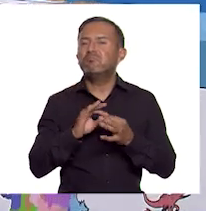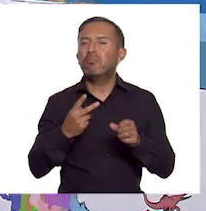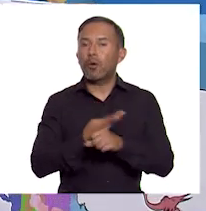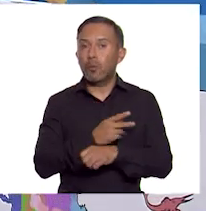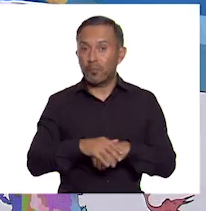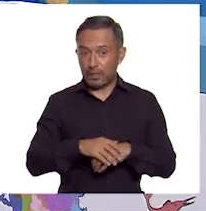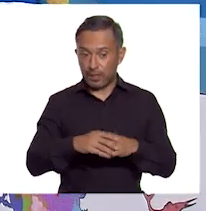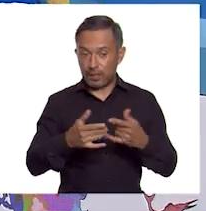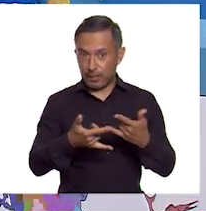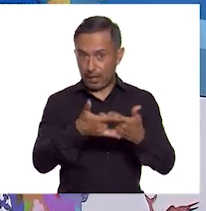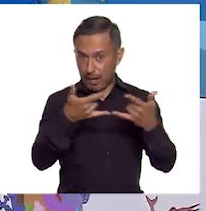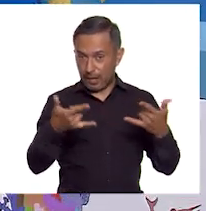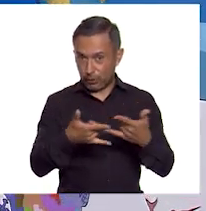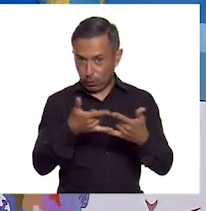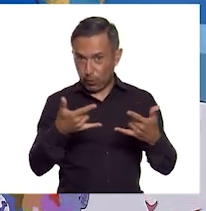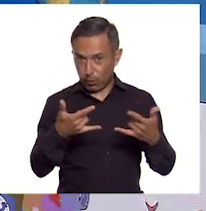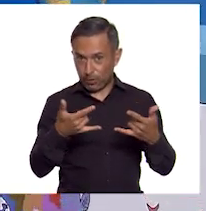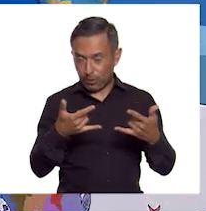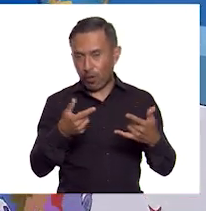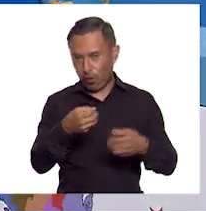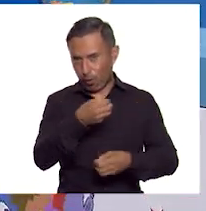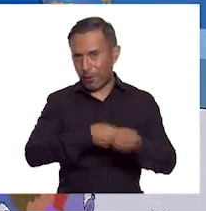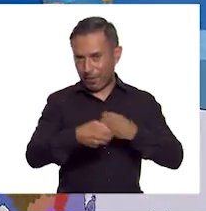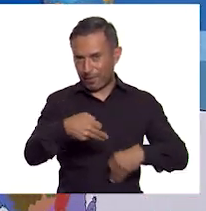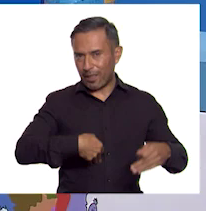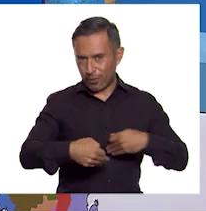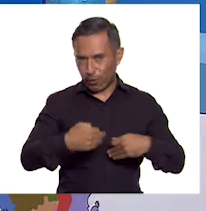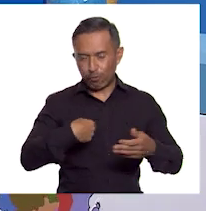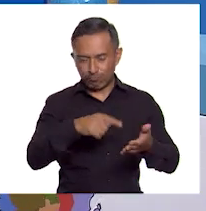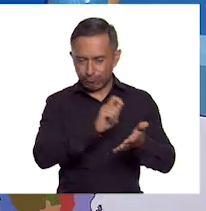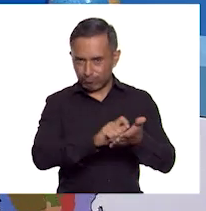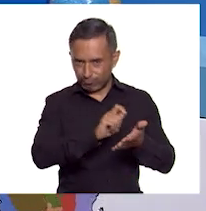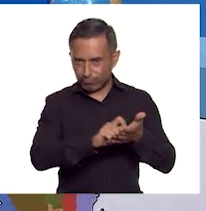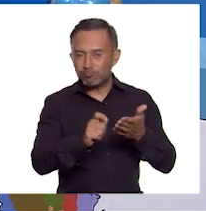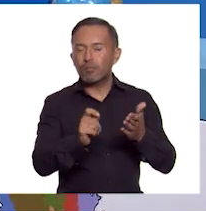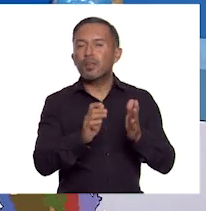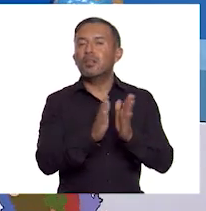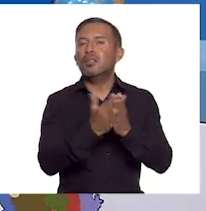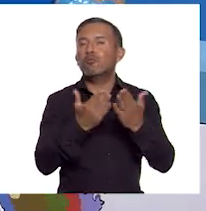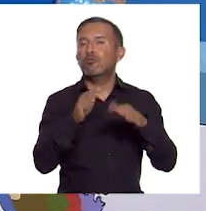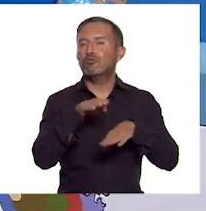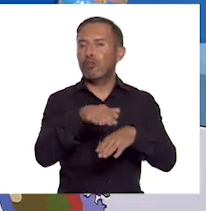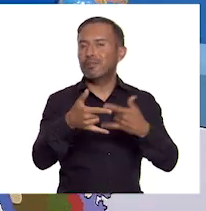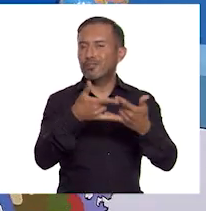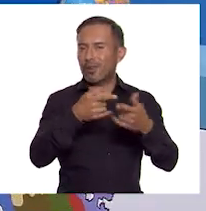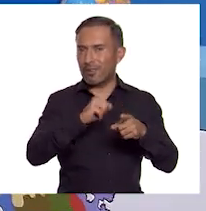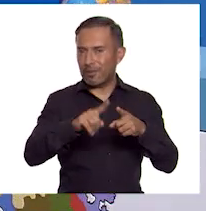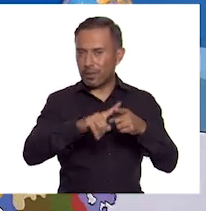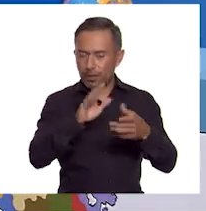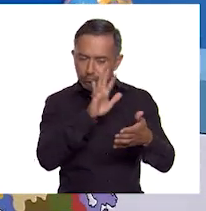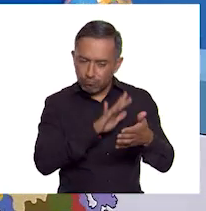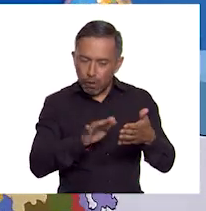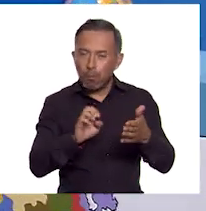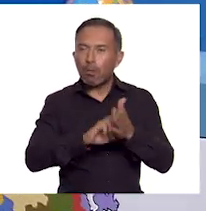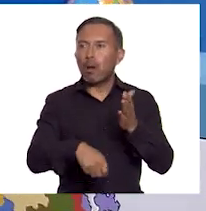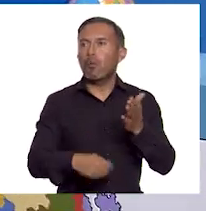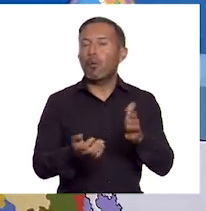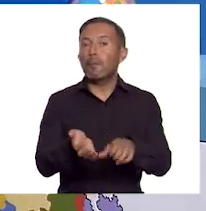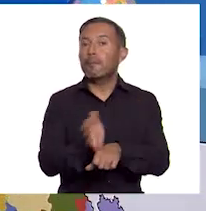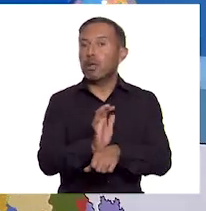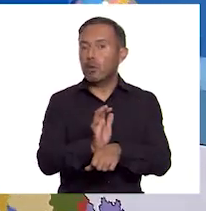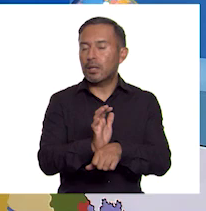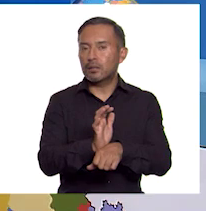las narraciones que leemos de las obras de teatro y de otros textos que presentan historias, como las películas de ficción,